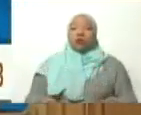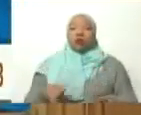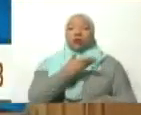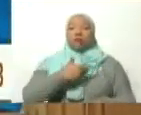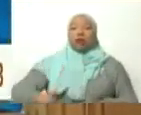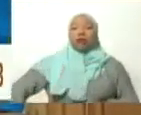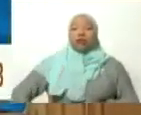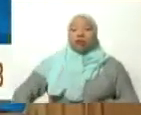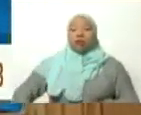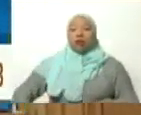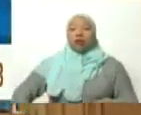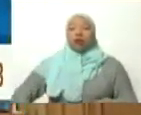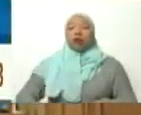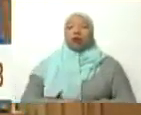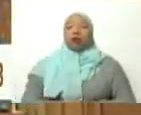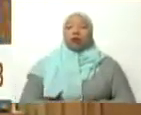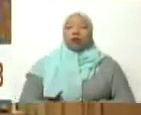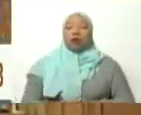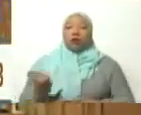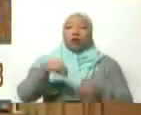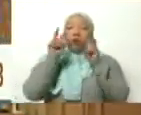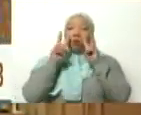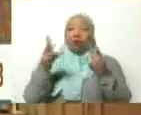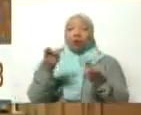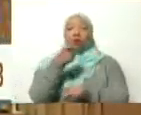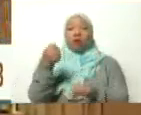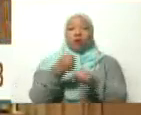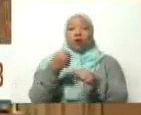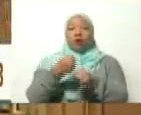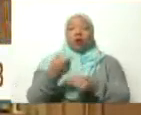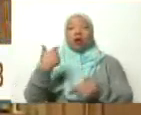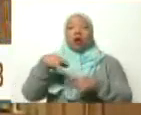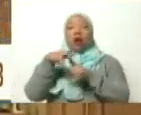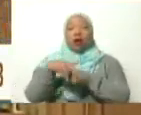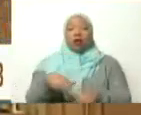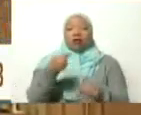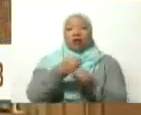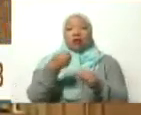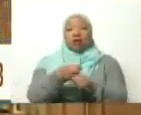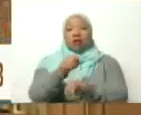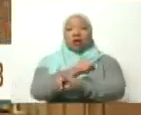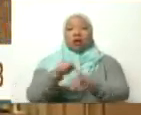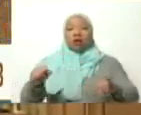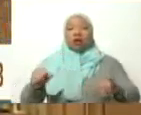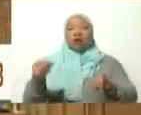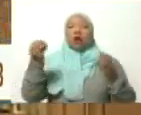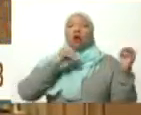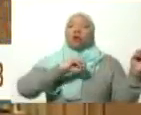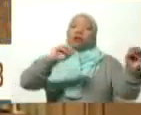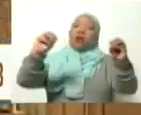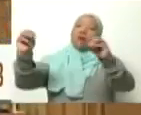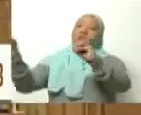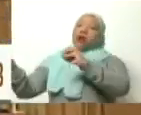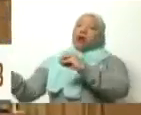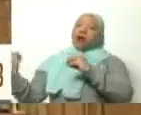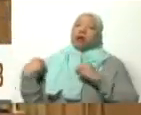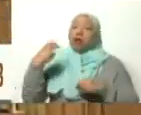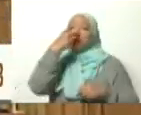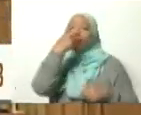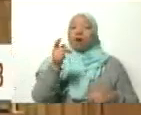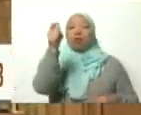presidente de la República, que tiene que ver cómo sectores extremistas. Hago un llamado a los diputados, a las